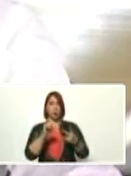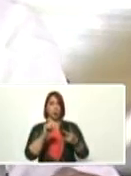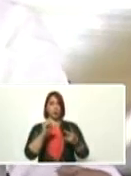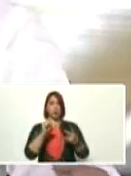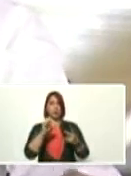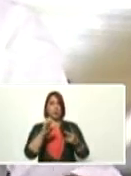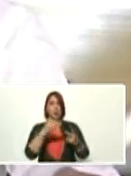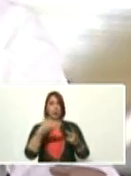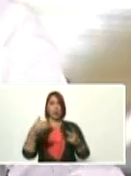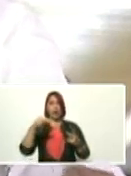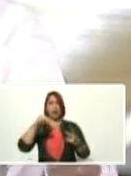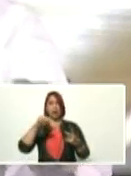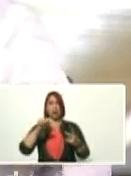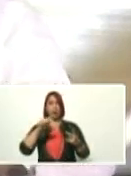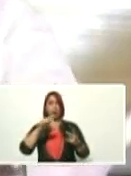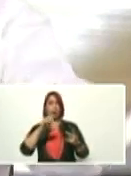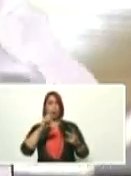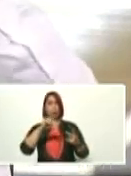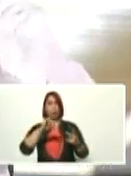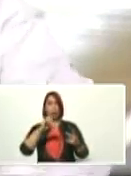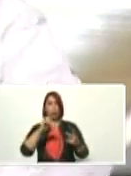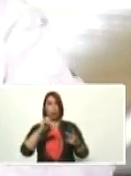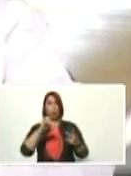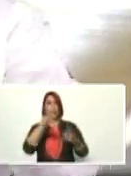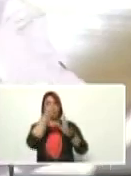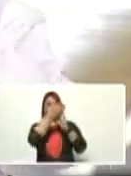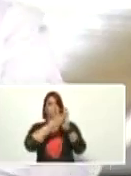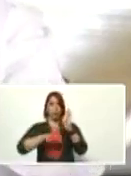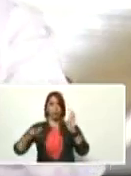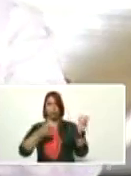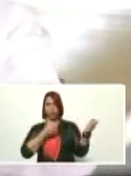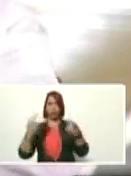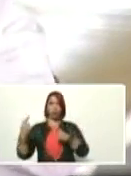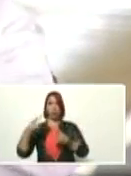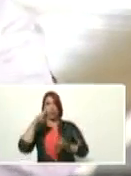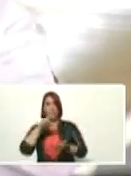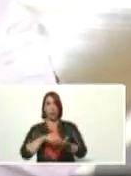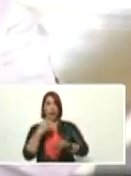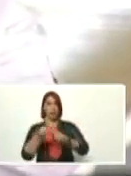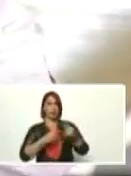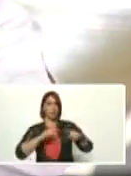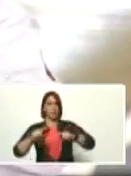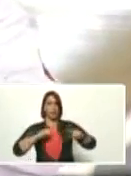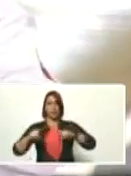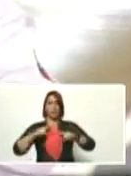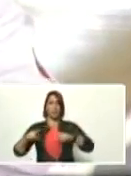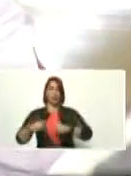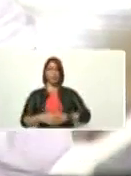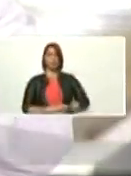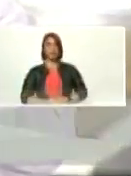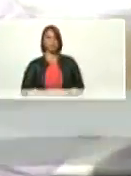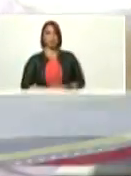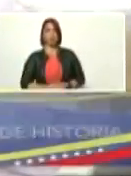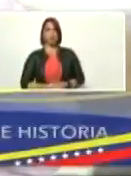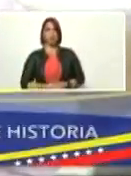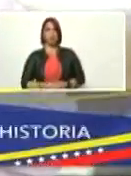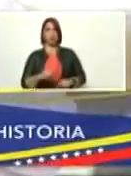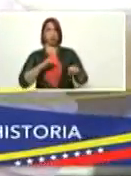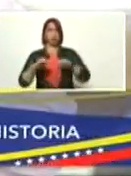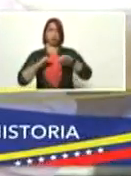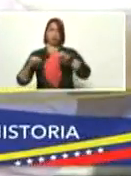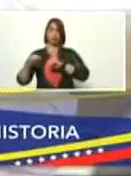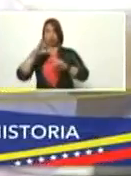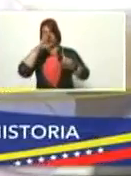Anzuategui al Panteón Nacional de Venezuela. Aprobado. Vamos a hacer las gestiones. Vamos a movernos en